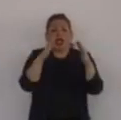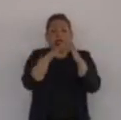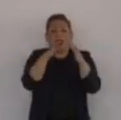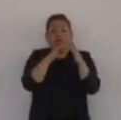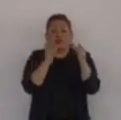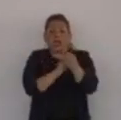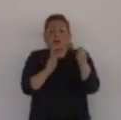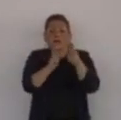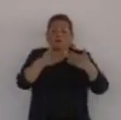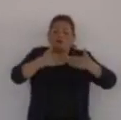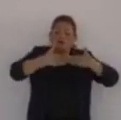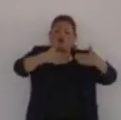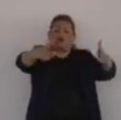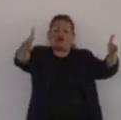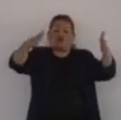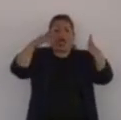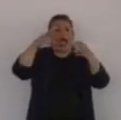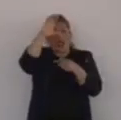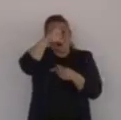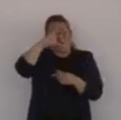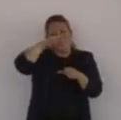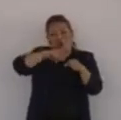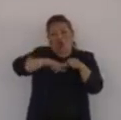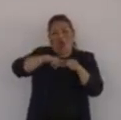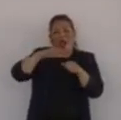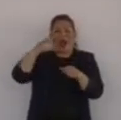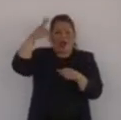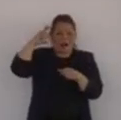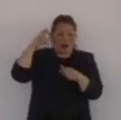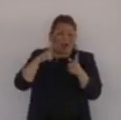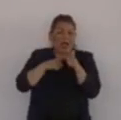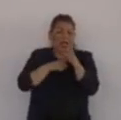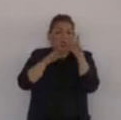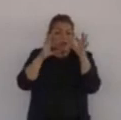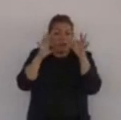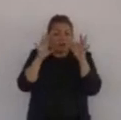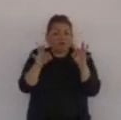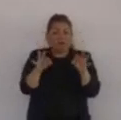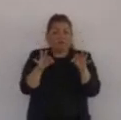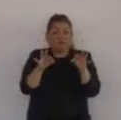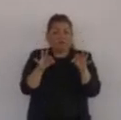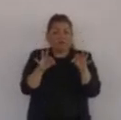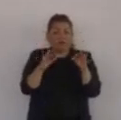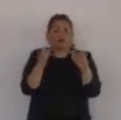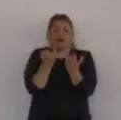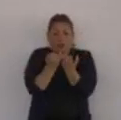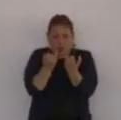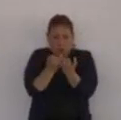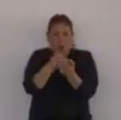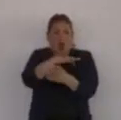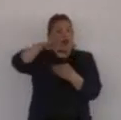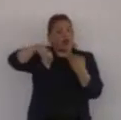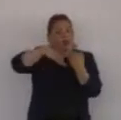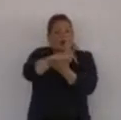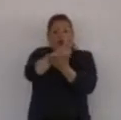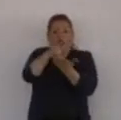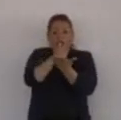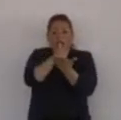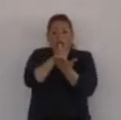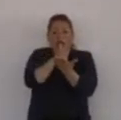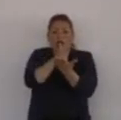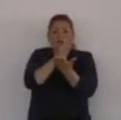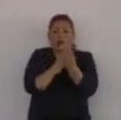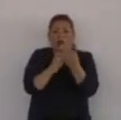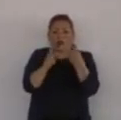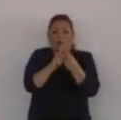del Pueblo, la Casa Cultural de la Miguel Hidalgo por excelencia, e igual de toda la ciudad y de todo